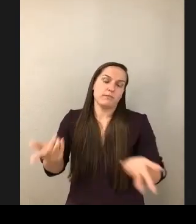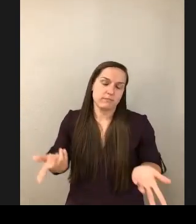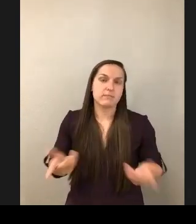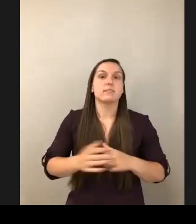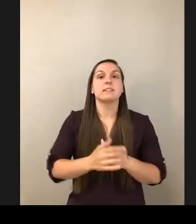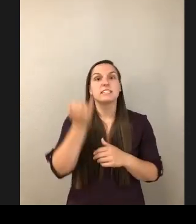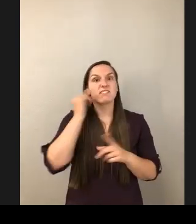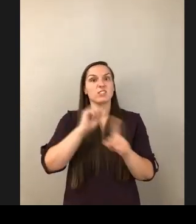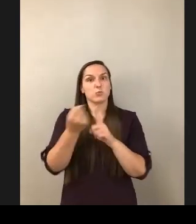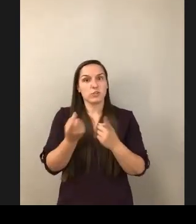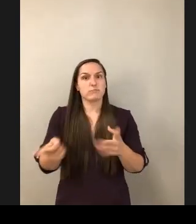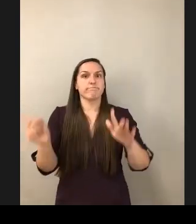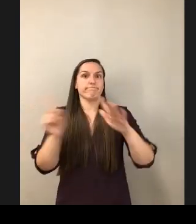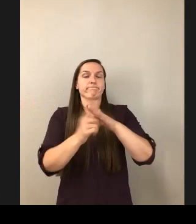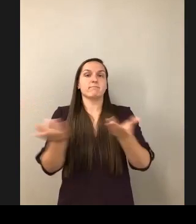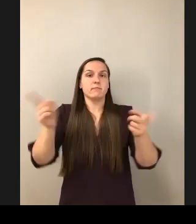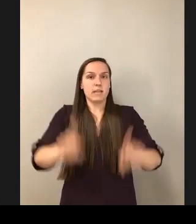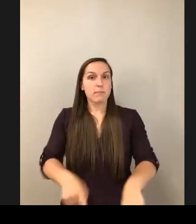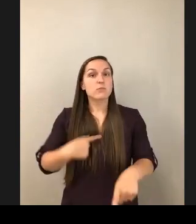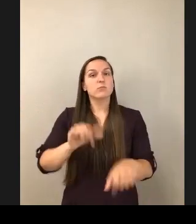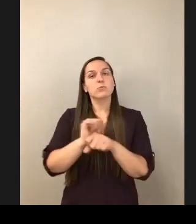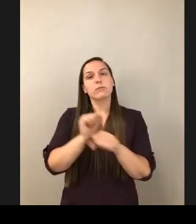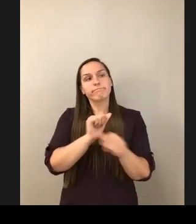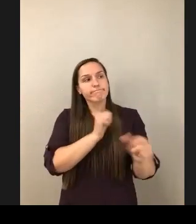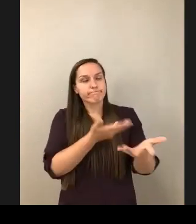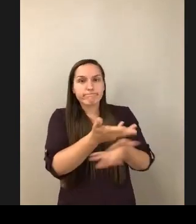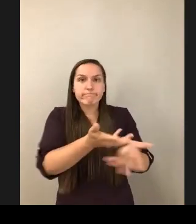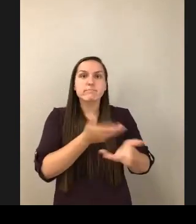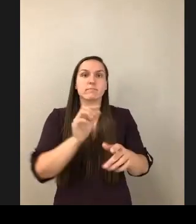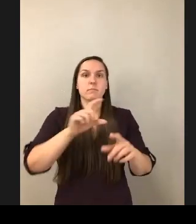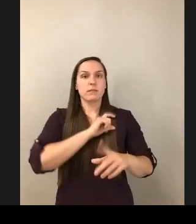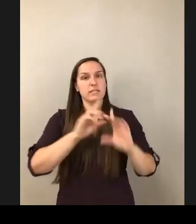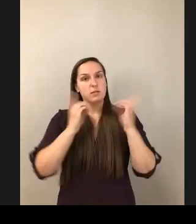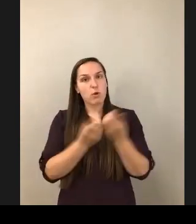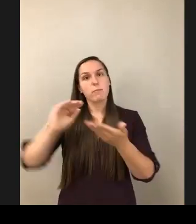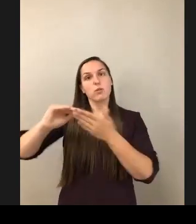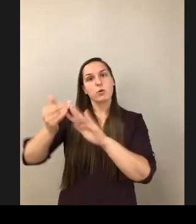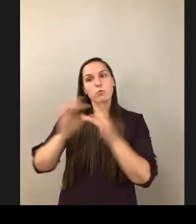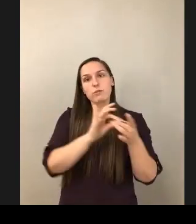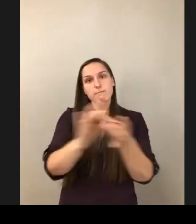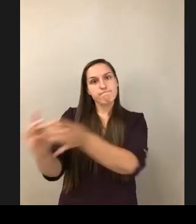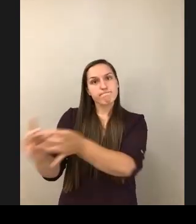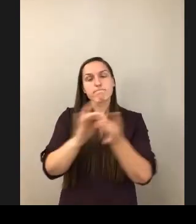normalmente hace que la policía está en el panel primero del